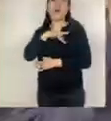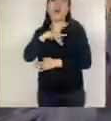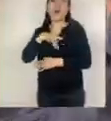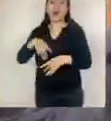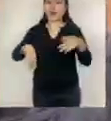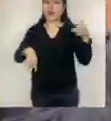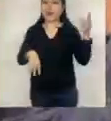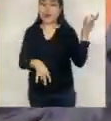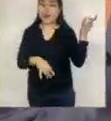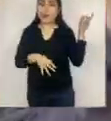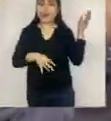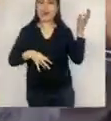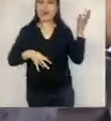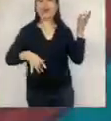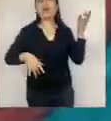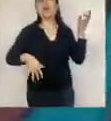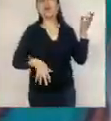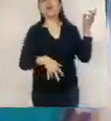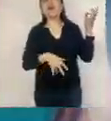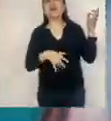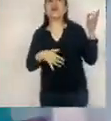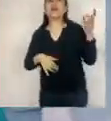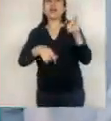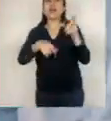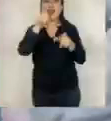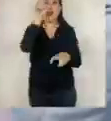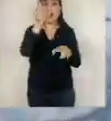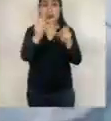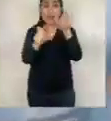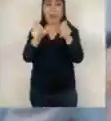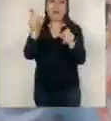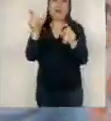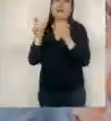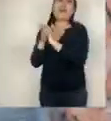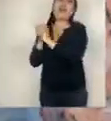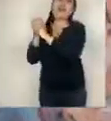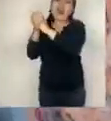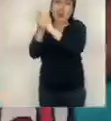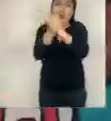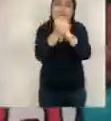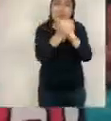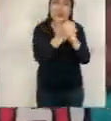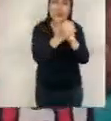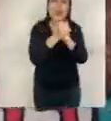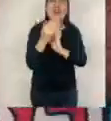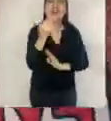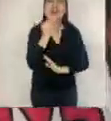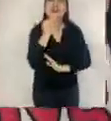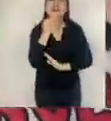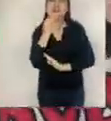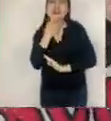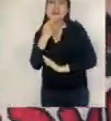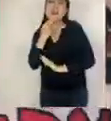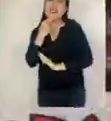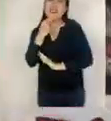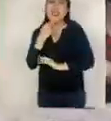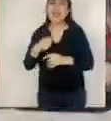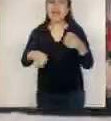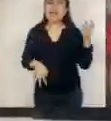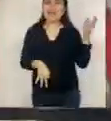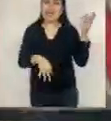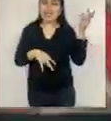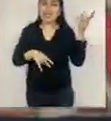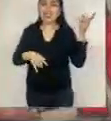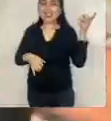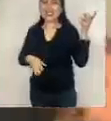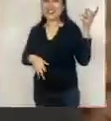Es escandaloso eso. Oye, pongamos la cueca de nuevo, ¿no, Hassan? Sí, ¿quieres verla? Aprovechando que estás aquí ahora, a mi lado. Sí. Pongamos la